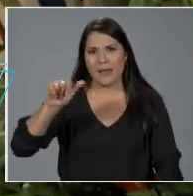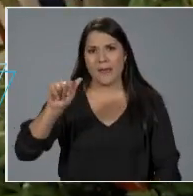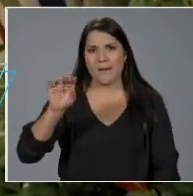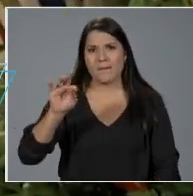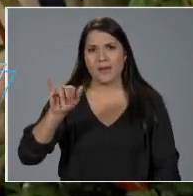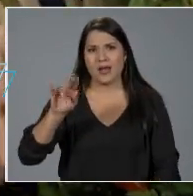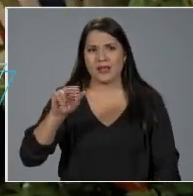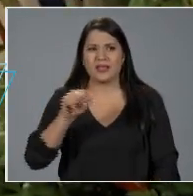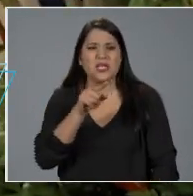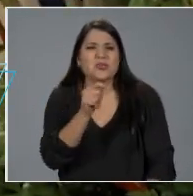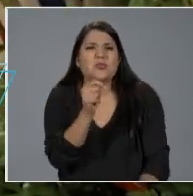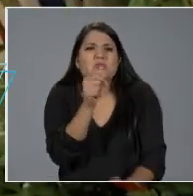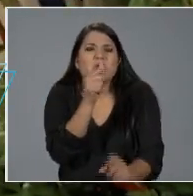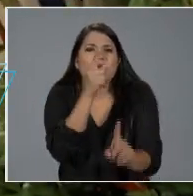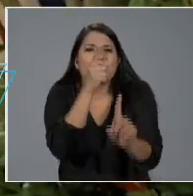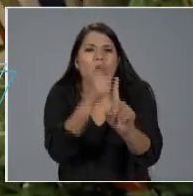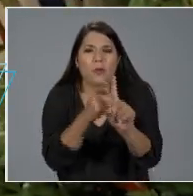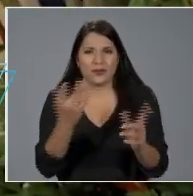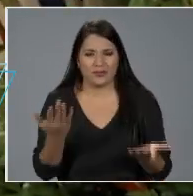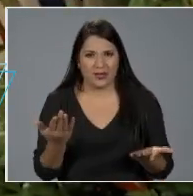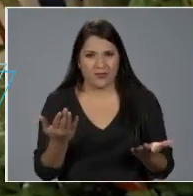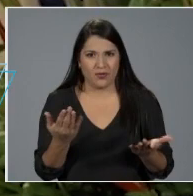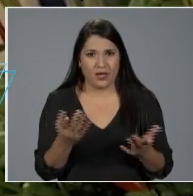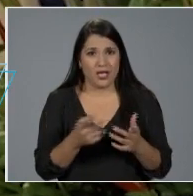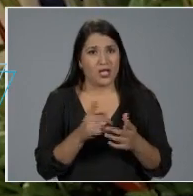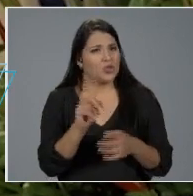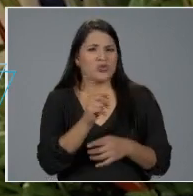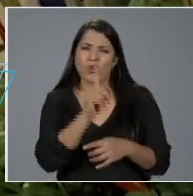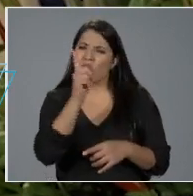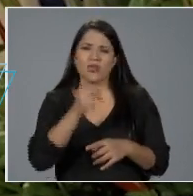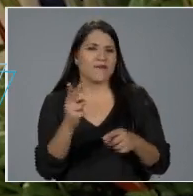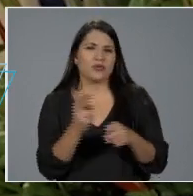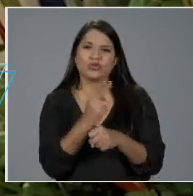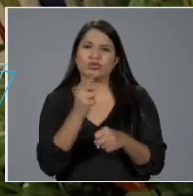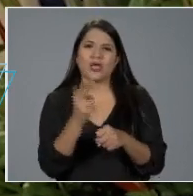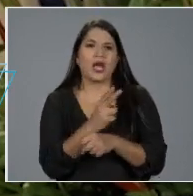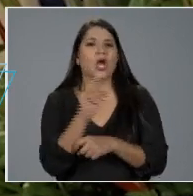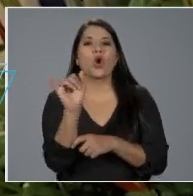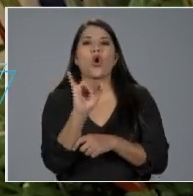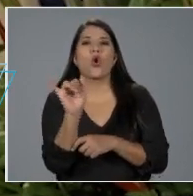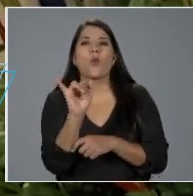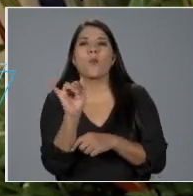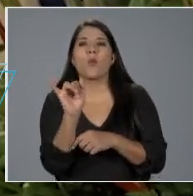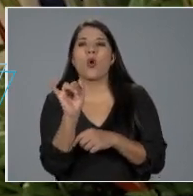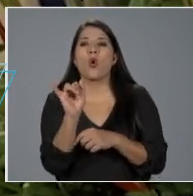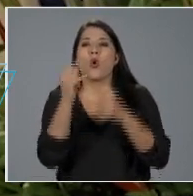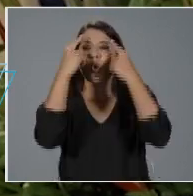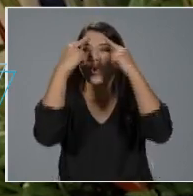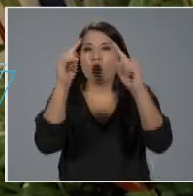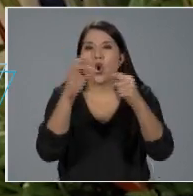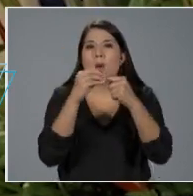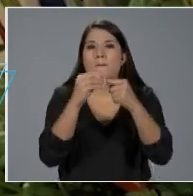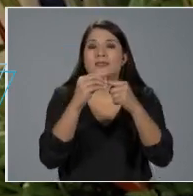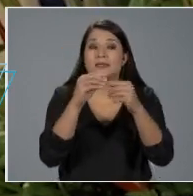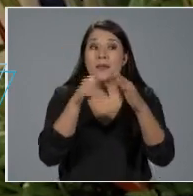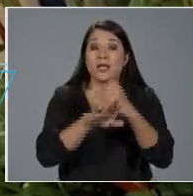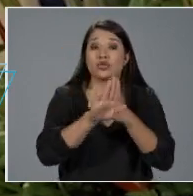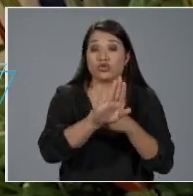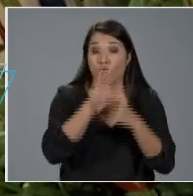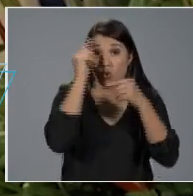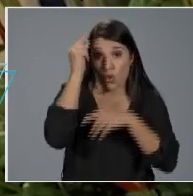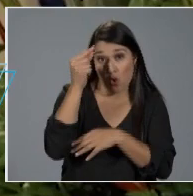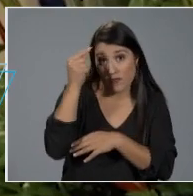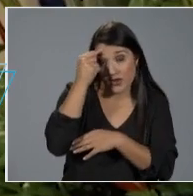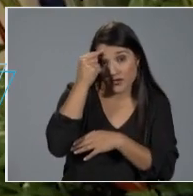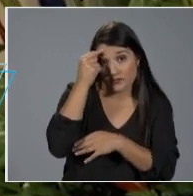pequeño objetivo, era una pequeña obra, que no la debió haber utilizado como uno de los elementos principales de su obra de gobierno.